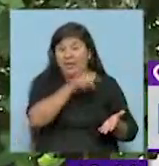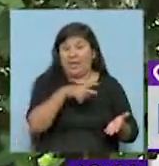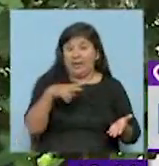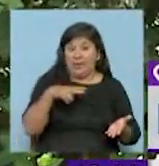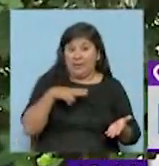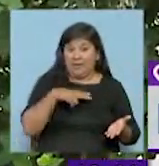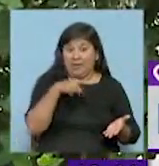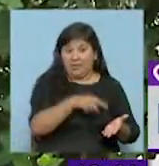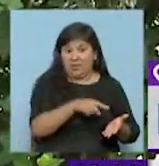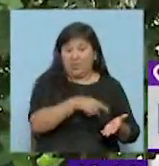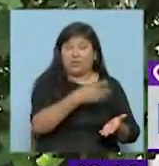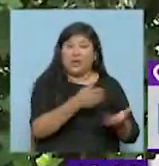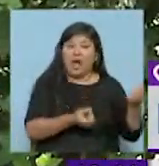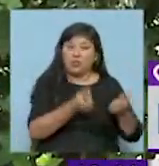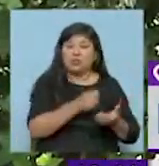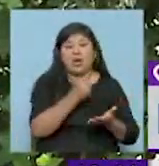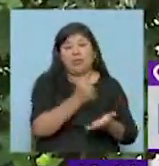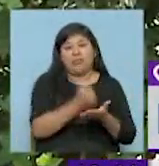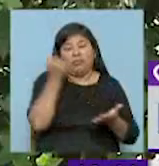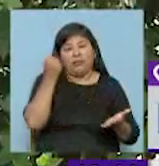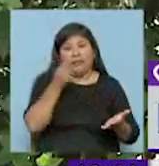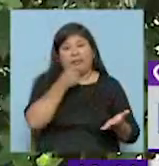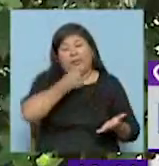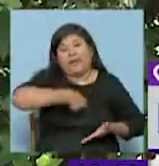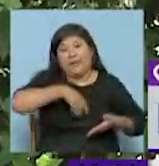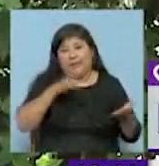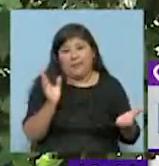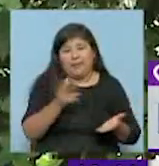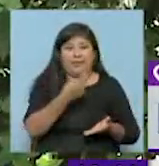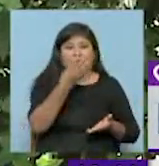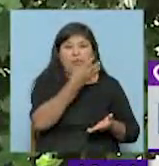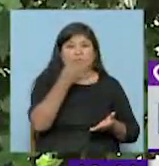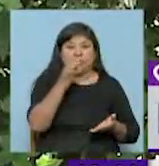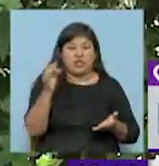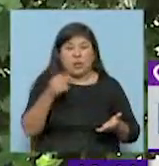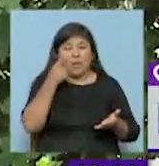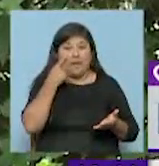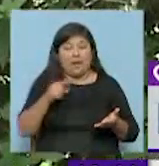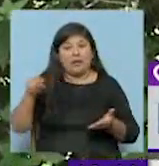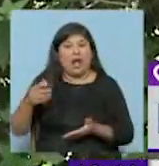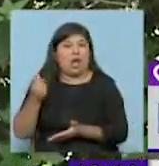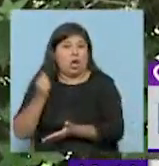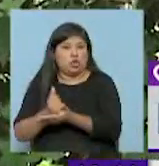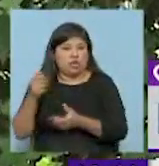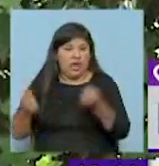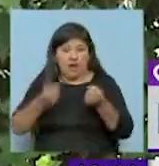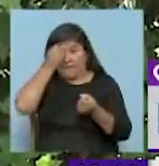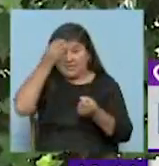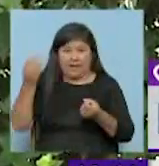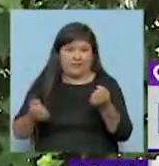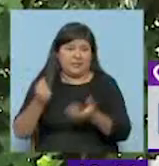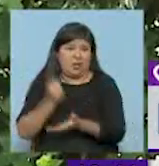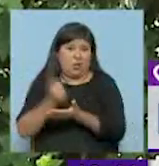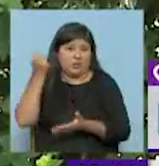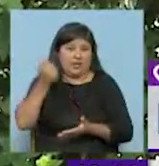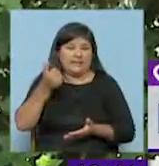oficial decía que el valor de X auto era 900.000, iban a una concesionaria no oficial y ese auto